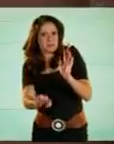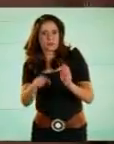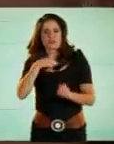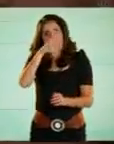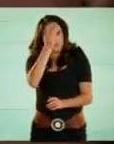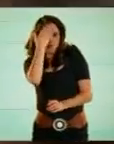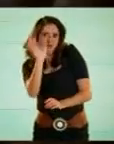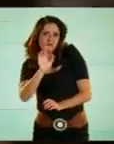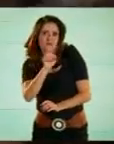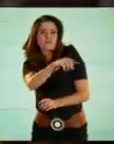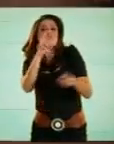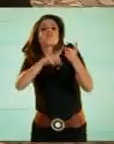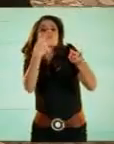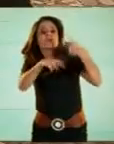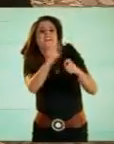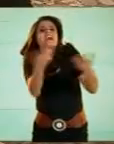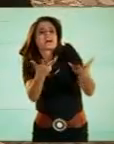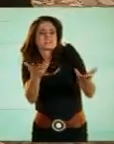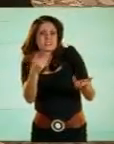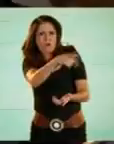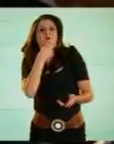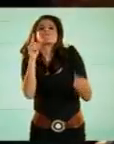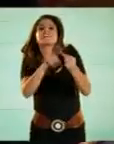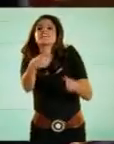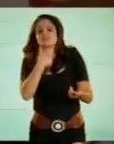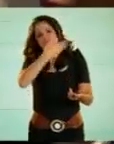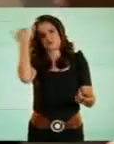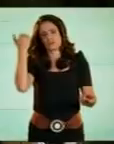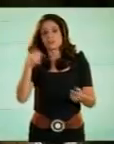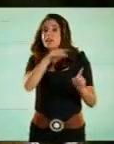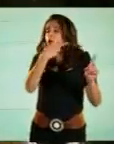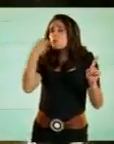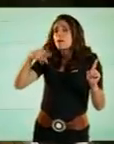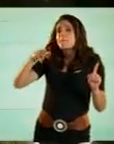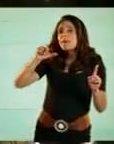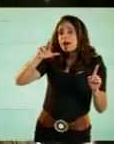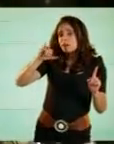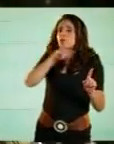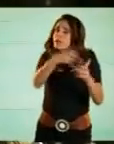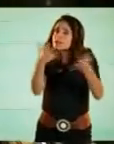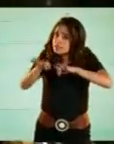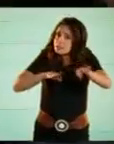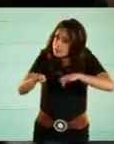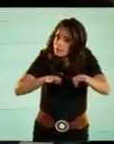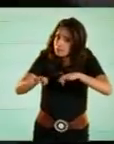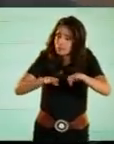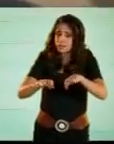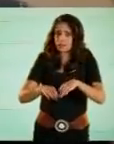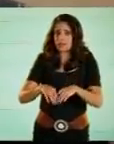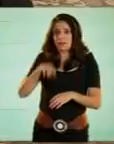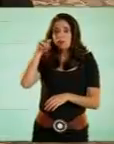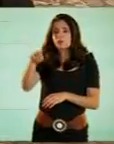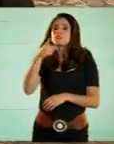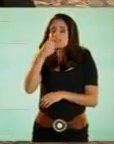no sabemos quiénes son, de dónde vienen. ¿Quién es este muchacho? Este muchacho es Mario. Solo quiere trabajar. Y como ustedes